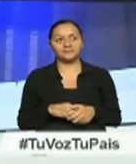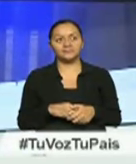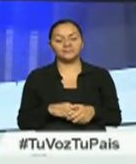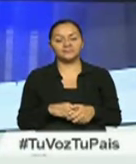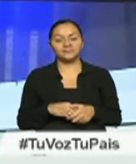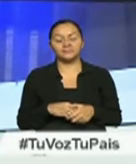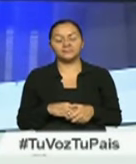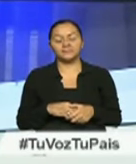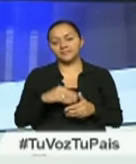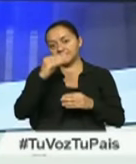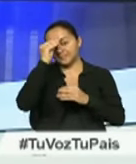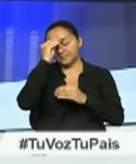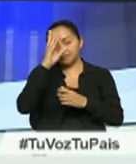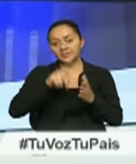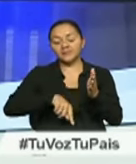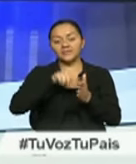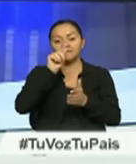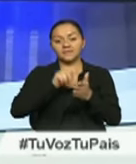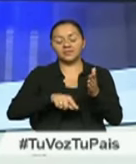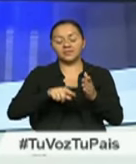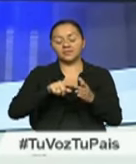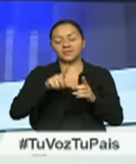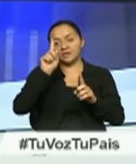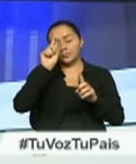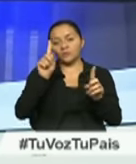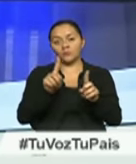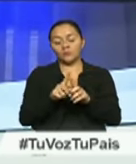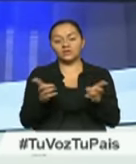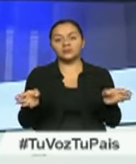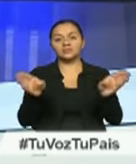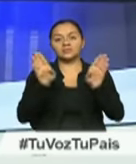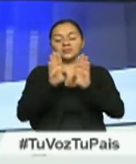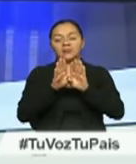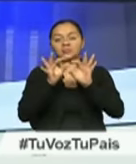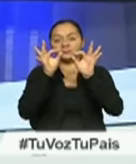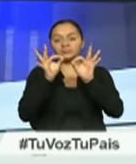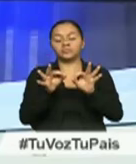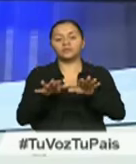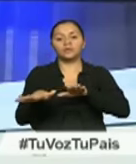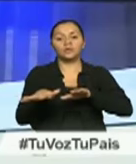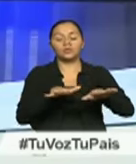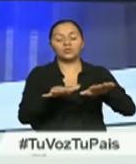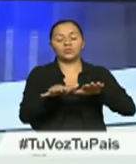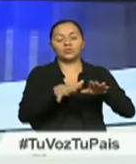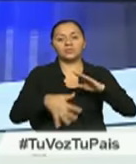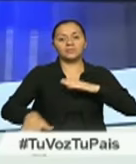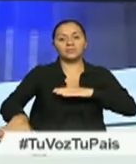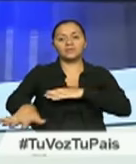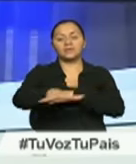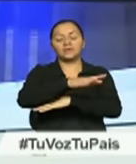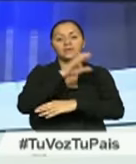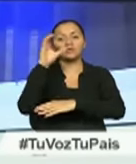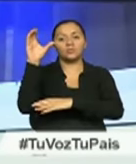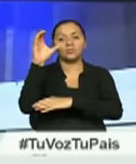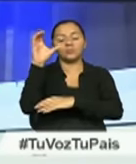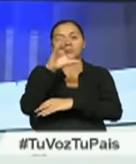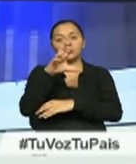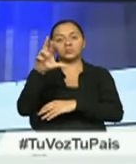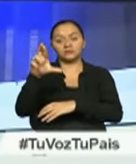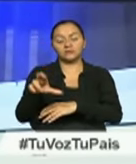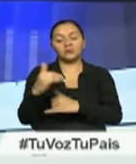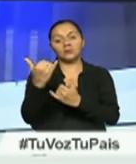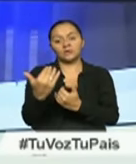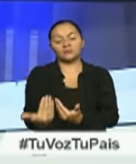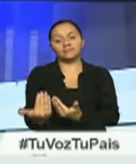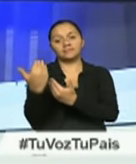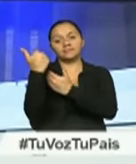Bien, y ahora les contamos que con la firma del convenio del cierre definitivo de las coordinadas marítimas con Colombia y Costa Rica, Ecuador pasará a contar